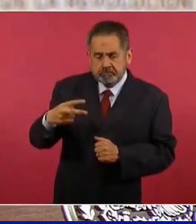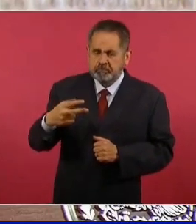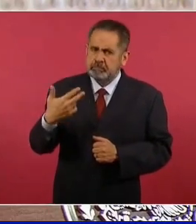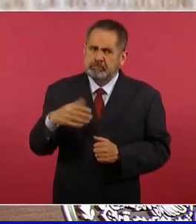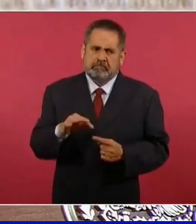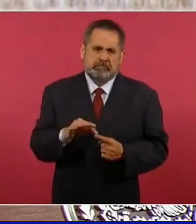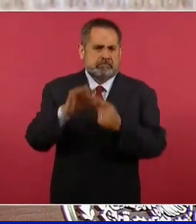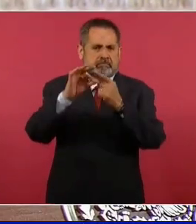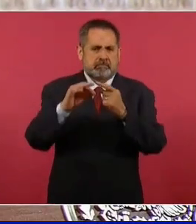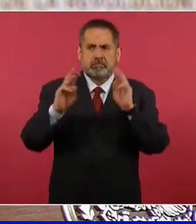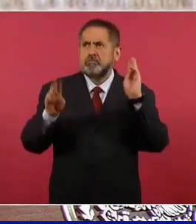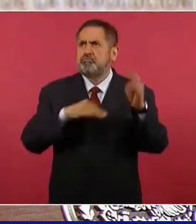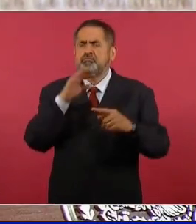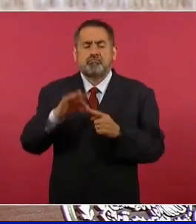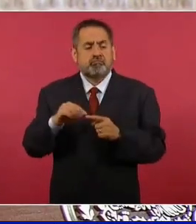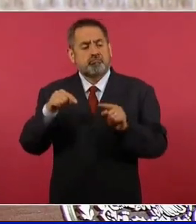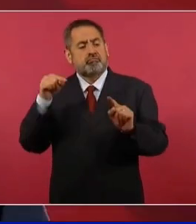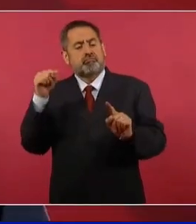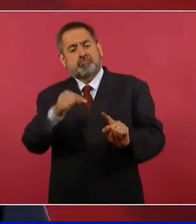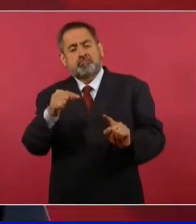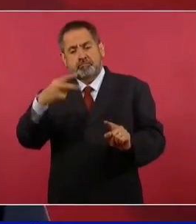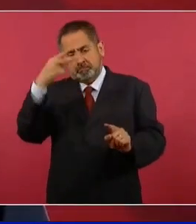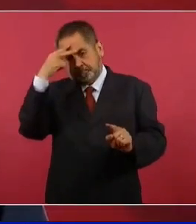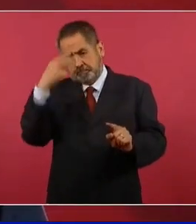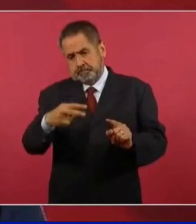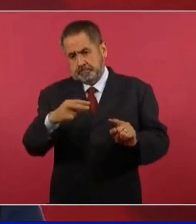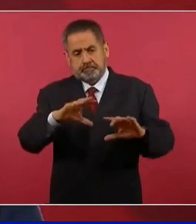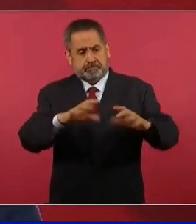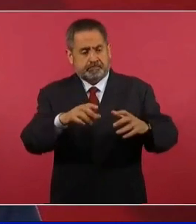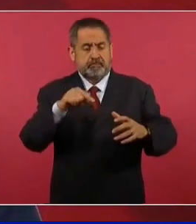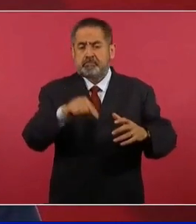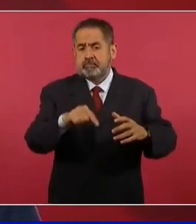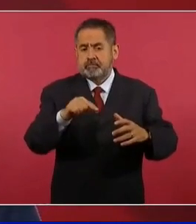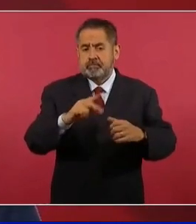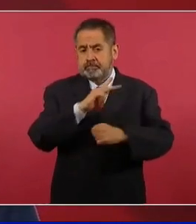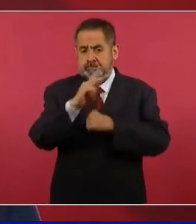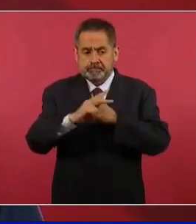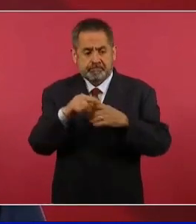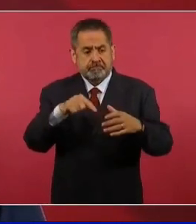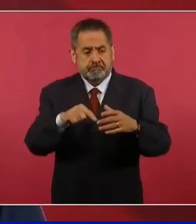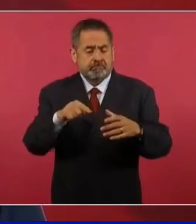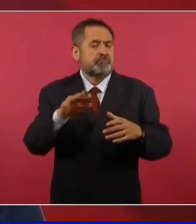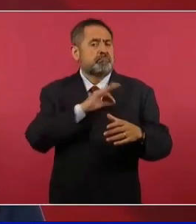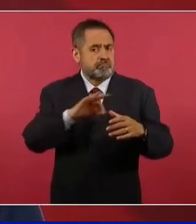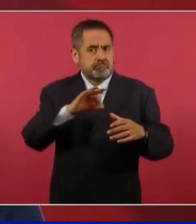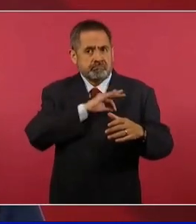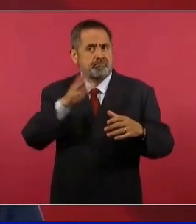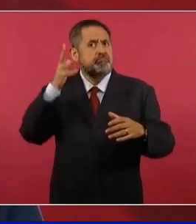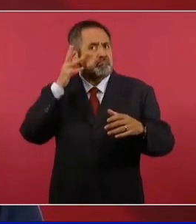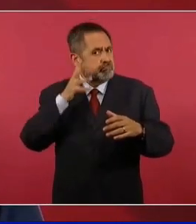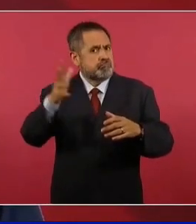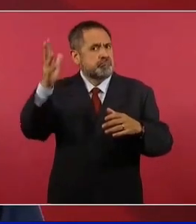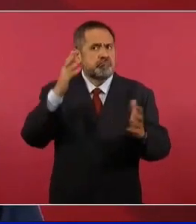de las naciones, es de los países con más futuro.